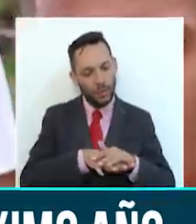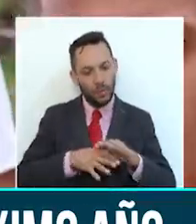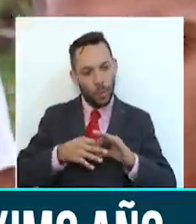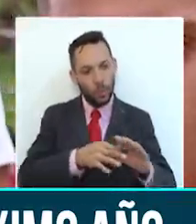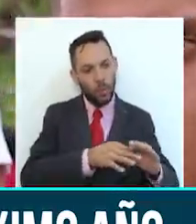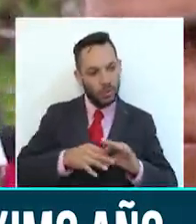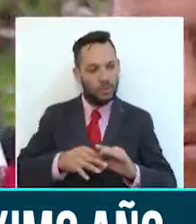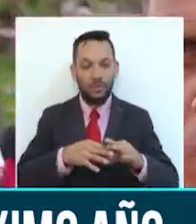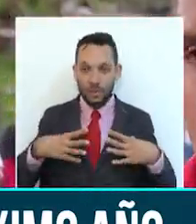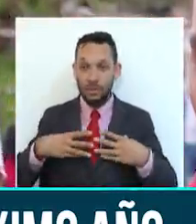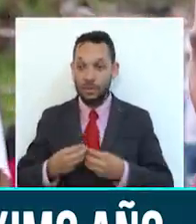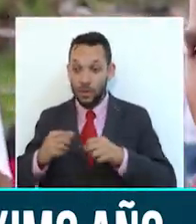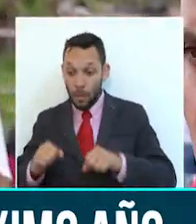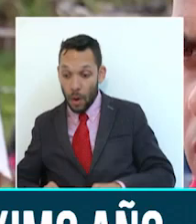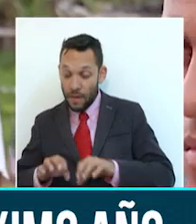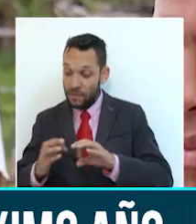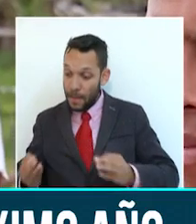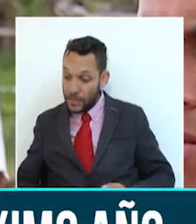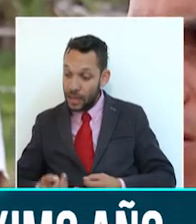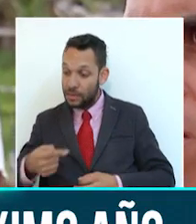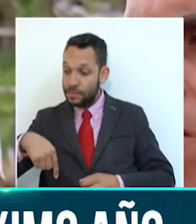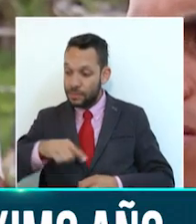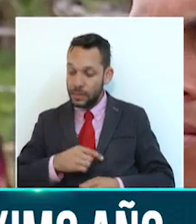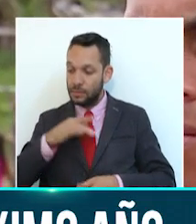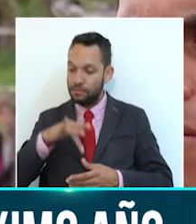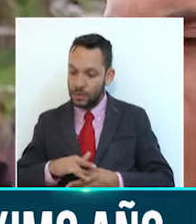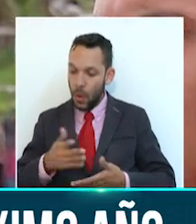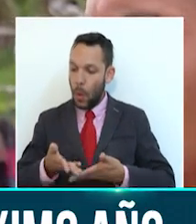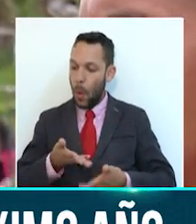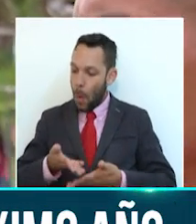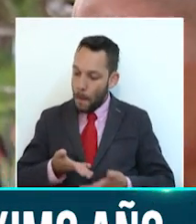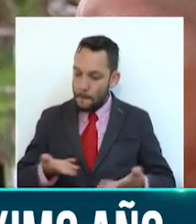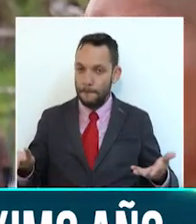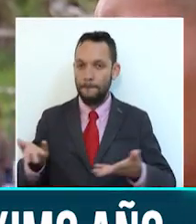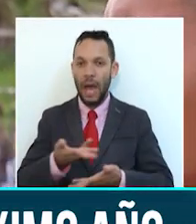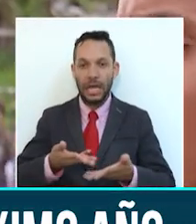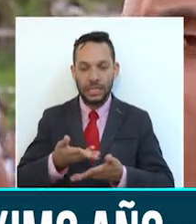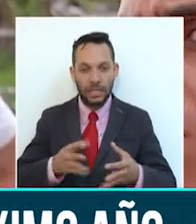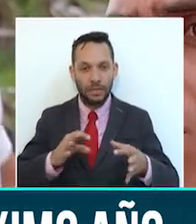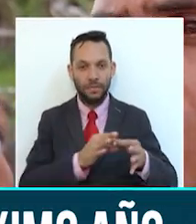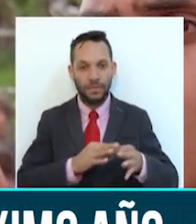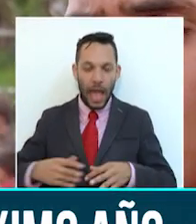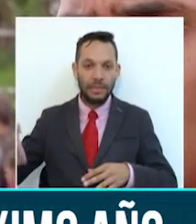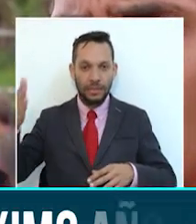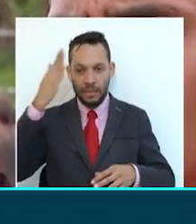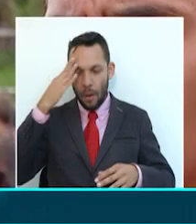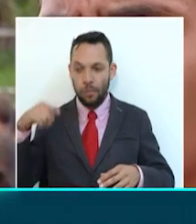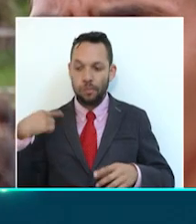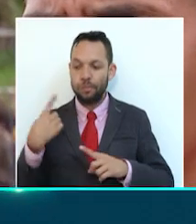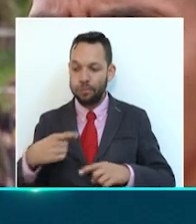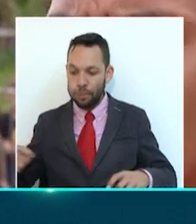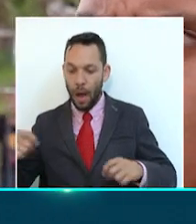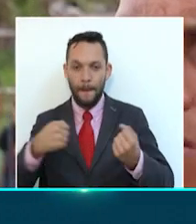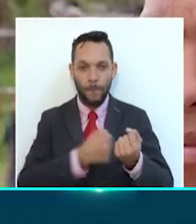Para nosotros como familia Deportivo Pereira es importante venir a compartir con la gente, más que sabemos que de acá hay mucha gente que también nos apoya,